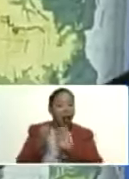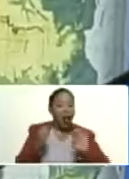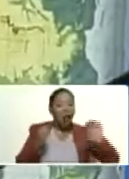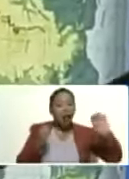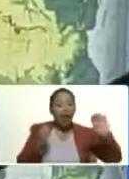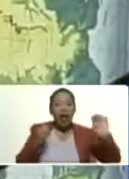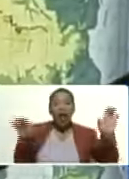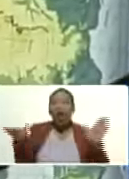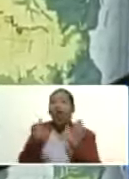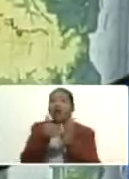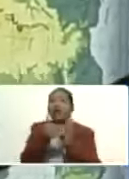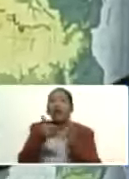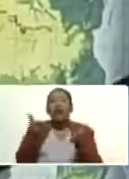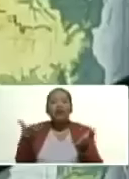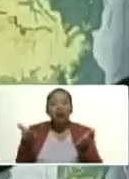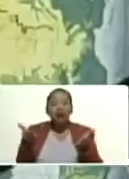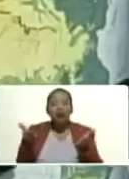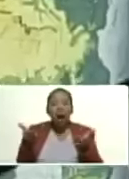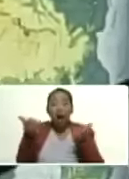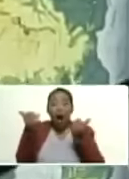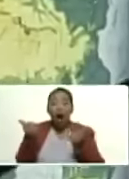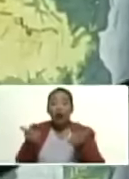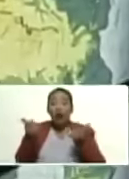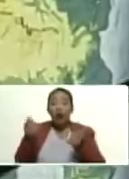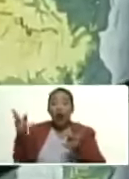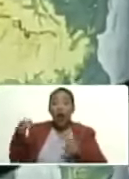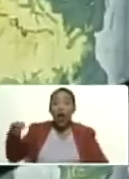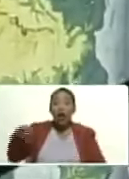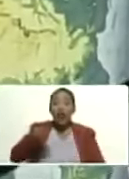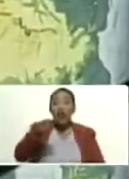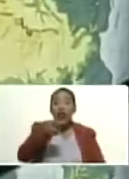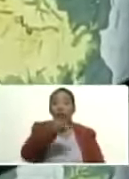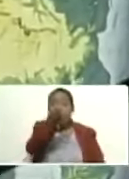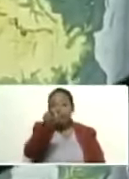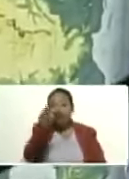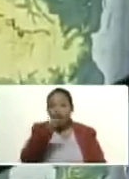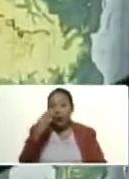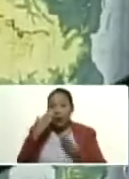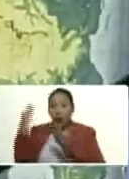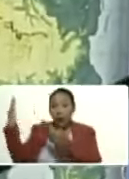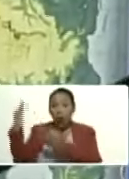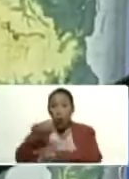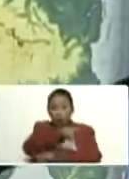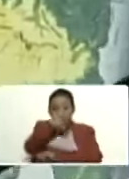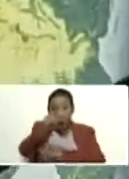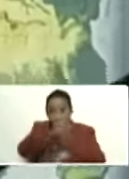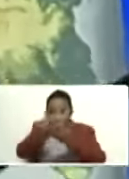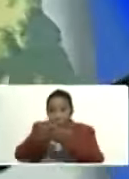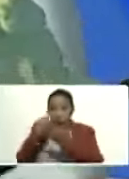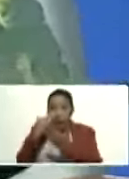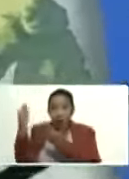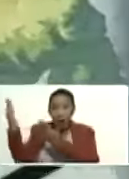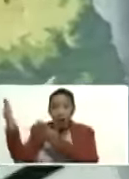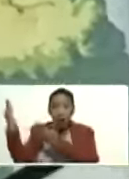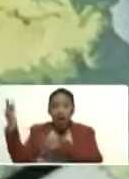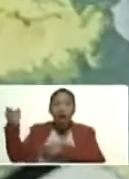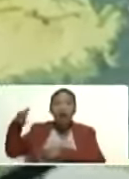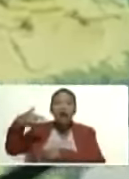los límites precisamente del río Esequibo. Tomen nota, el río Esequibo.